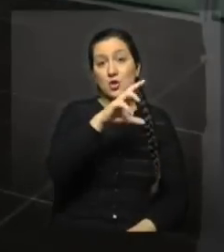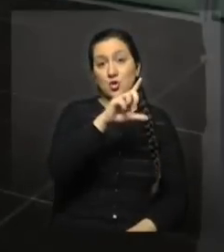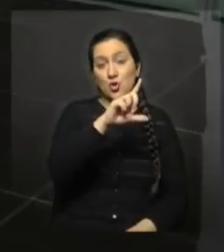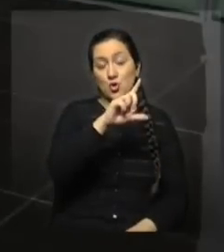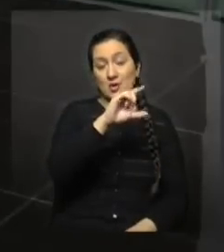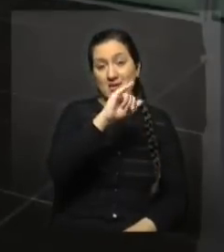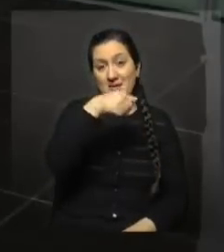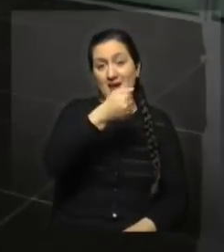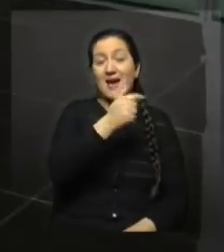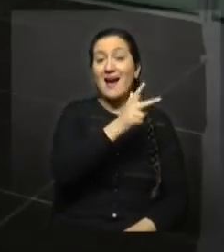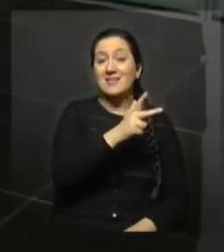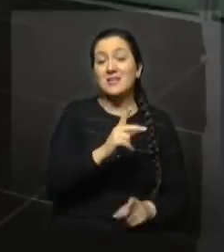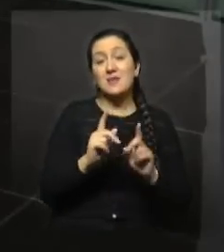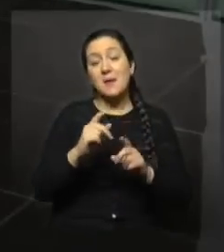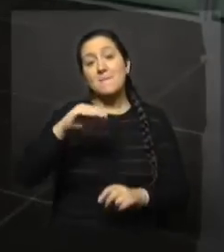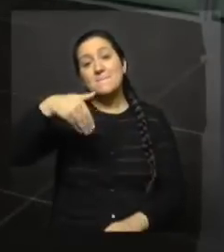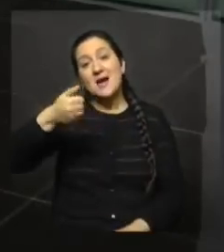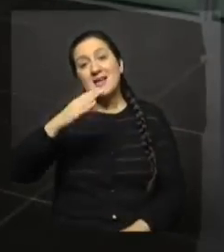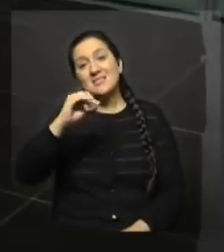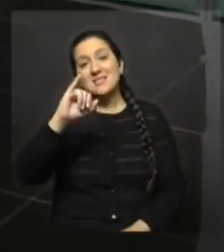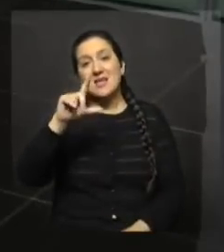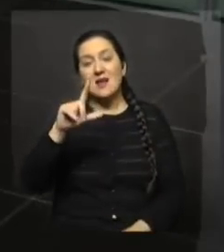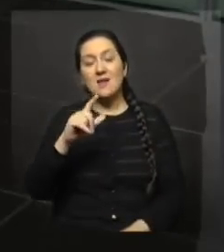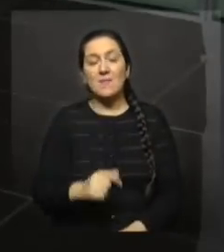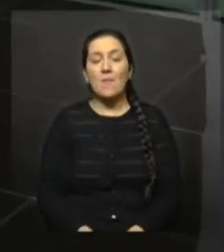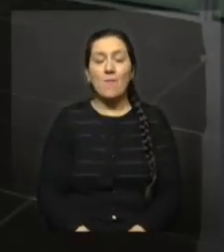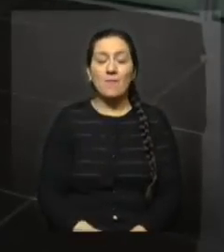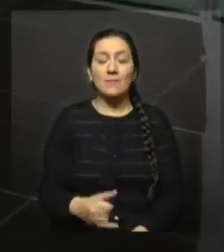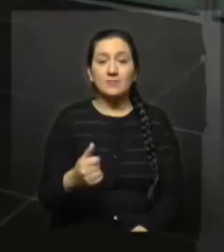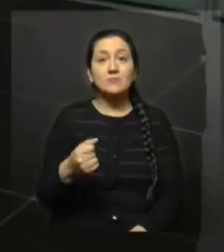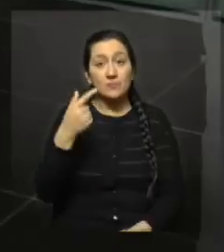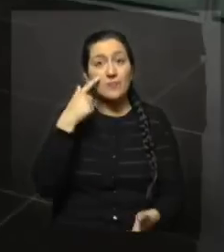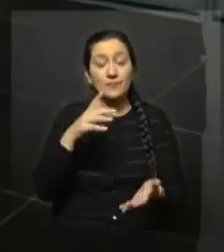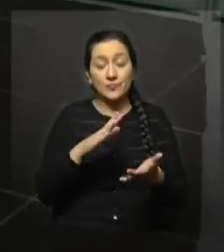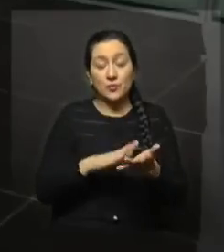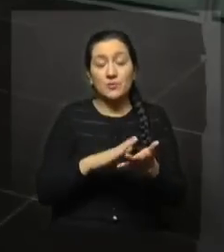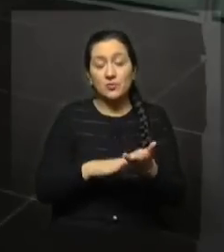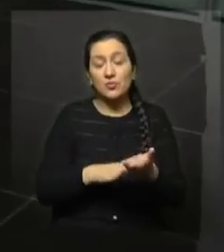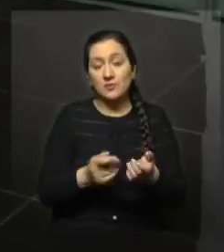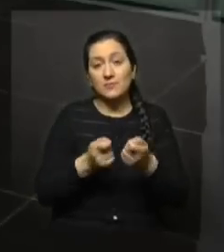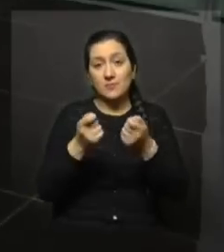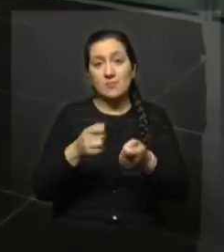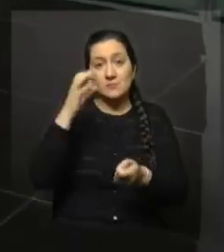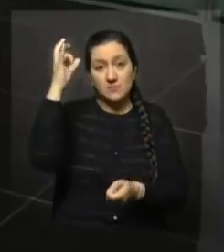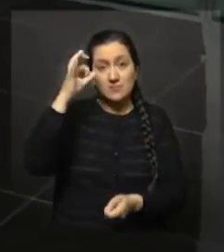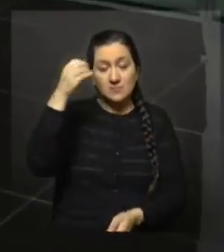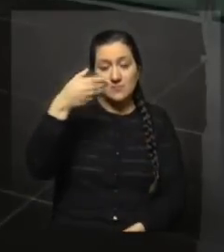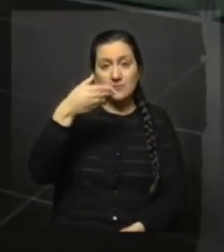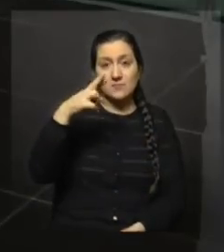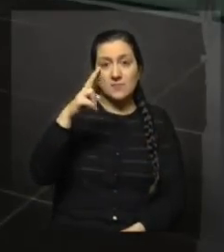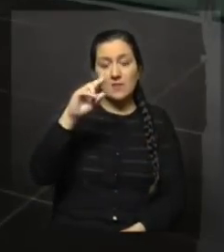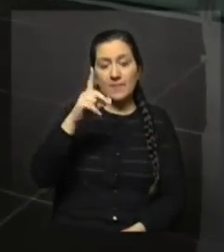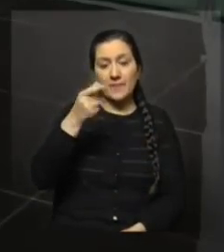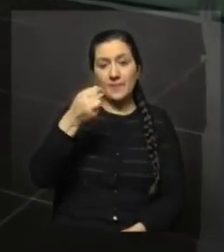relevancia justamente a raíz de uno de los documentos que sí fue entregado por los senadores Mario Vergara Y